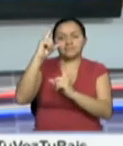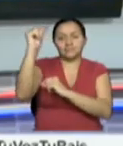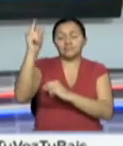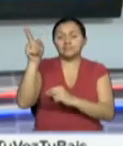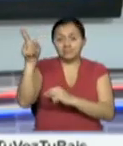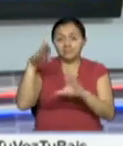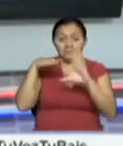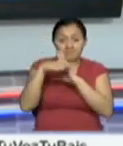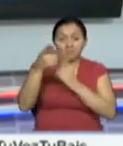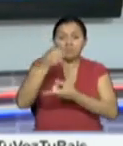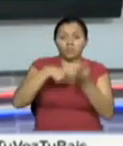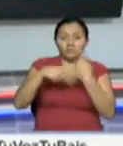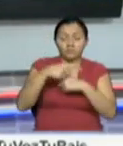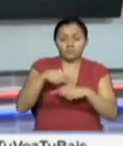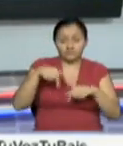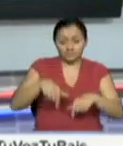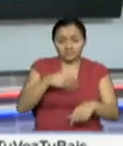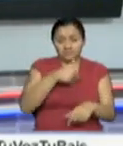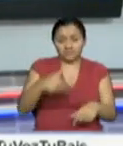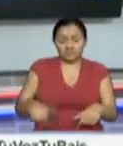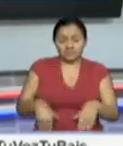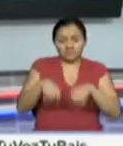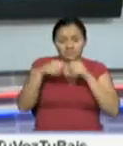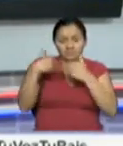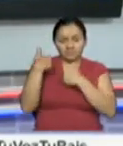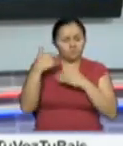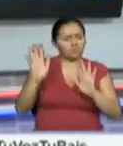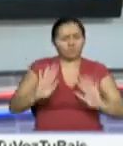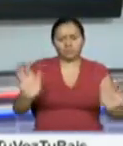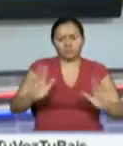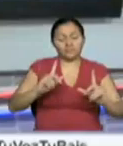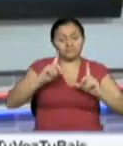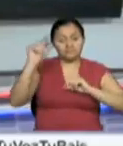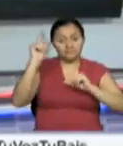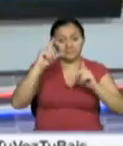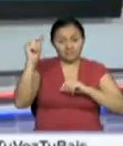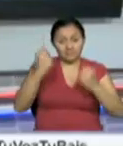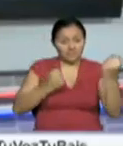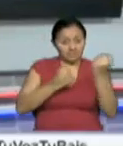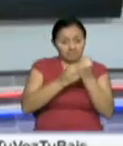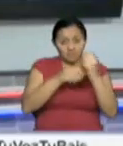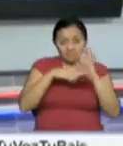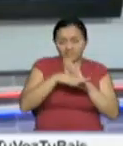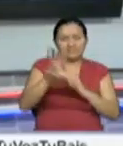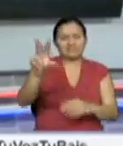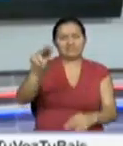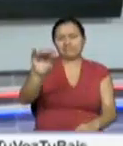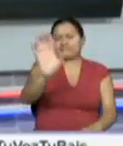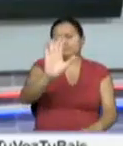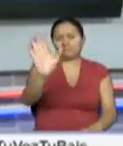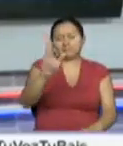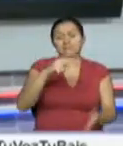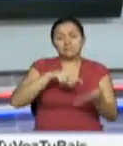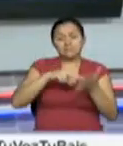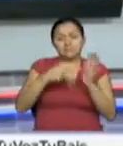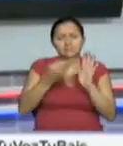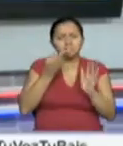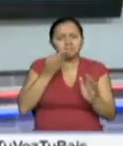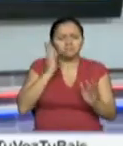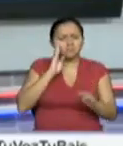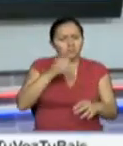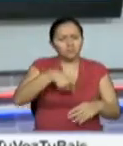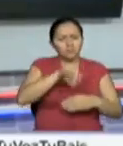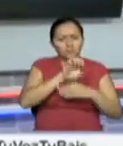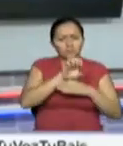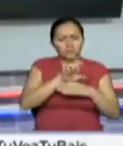que la banca llegue al poder. Que un migrante apoye a quien protagonizó el feriado bancario sería traicionar a su